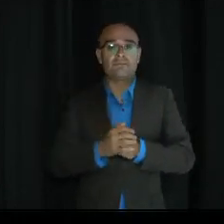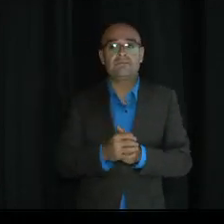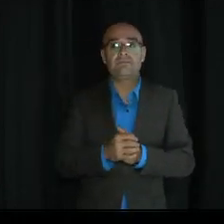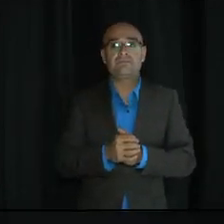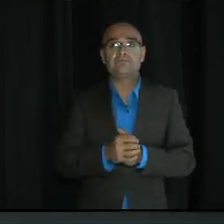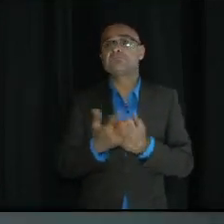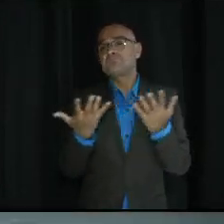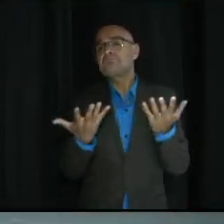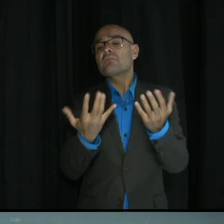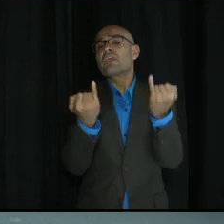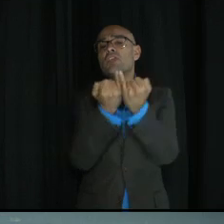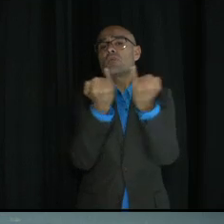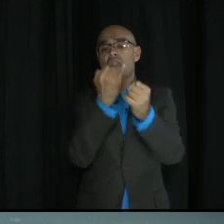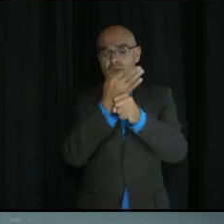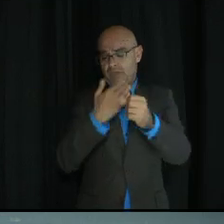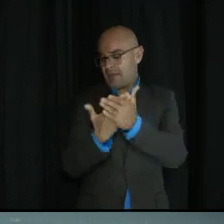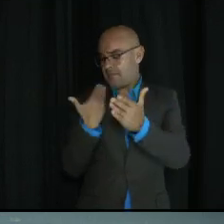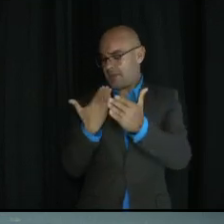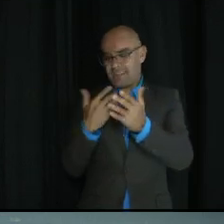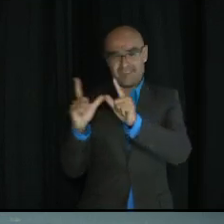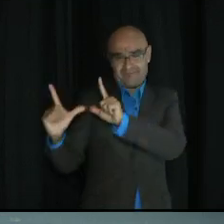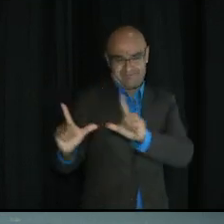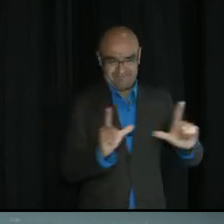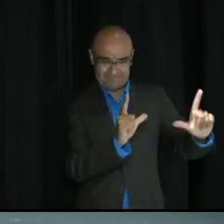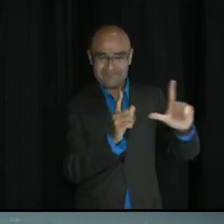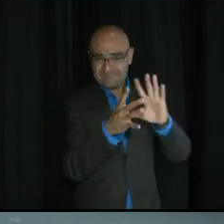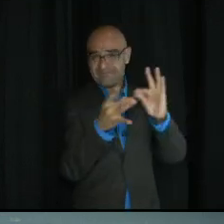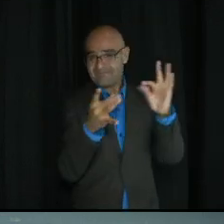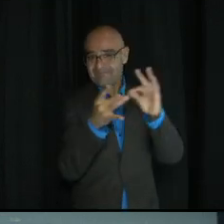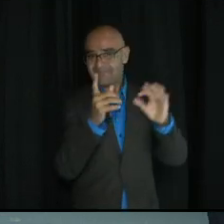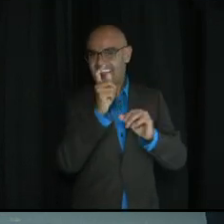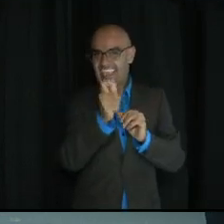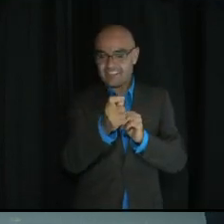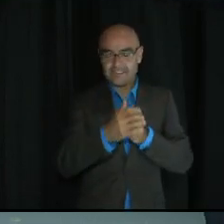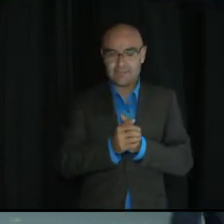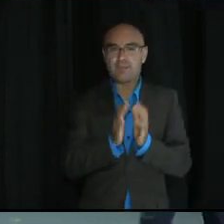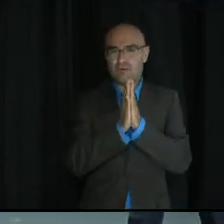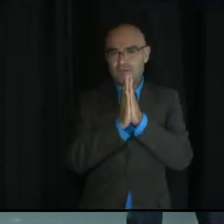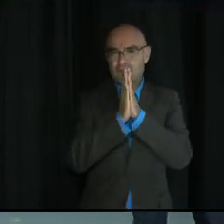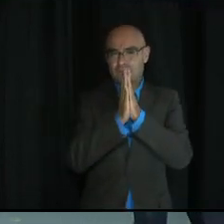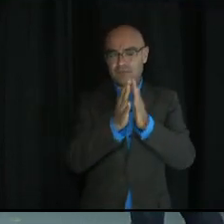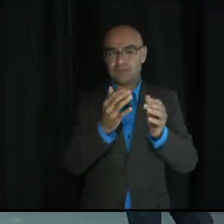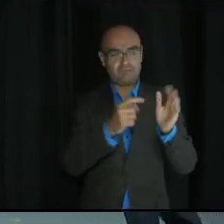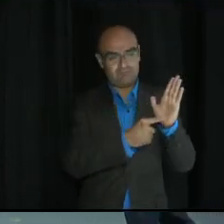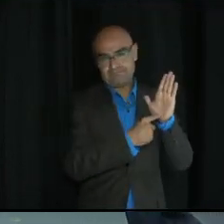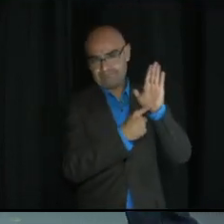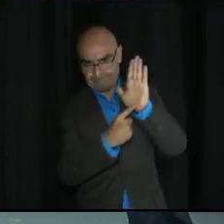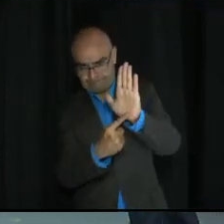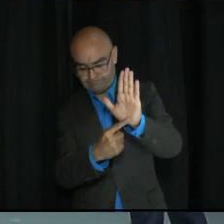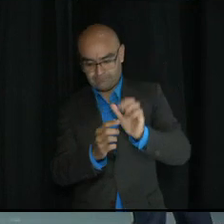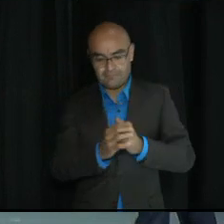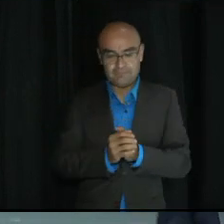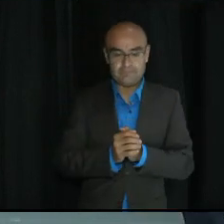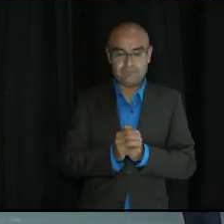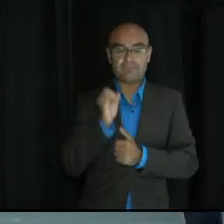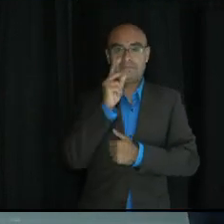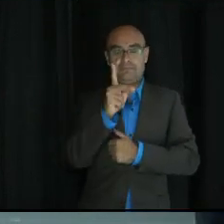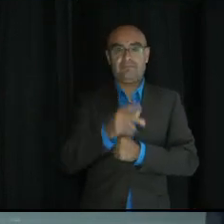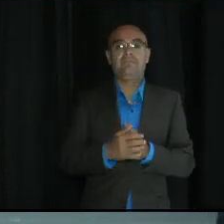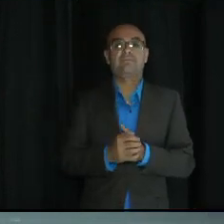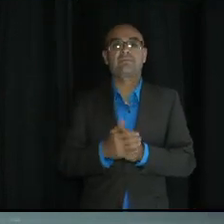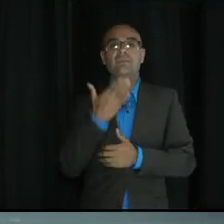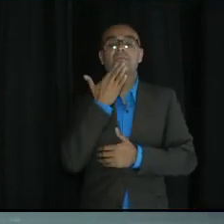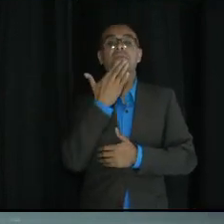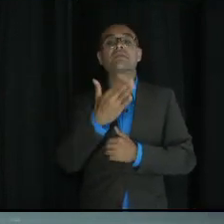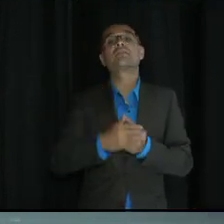Estábamos hablando en la diapositiva anterior, si me hace favor. Bueno,